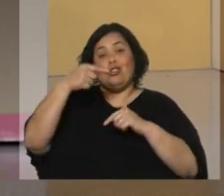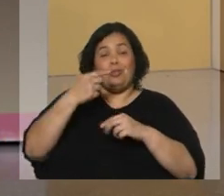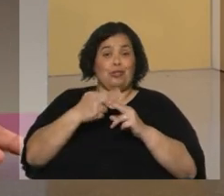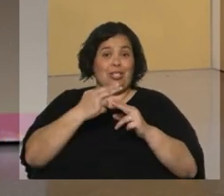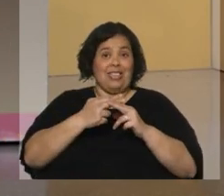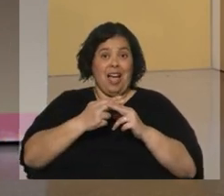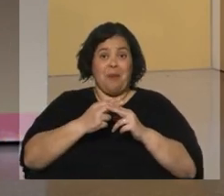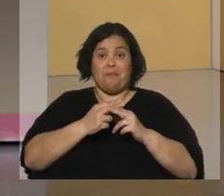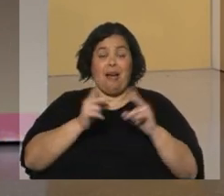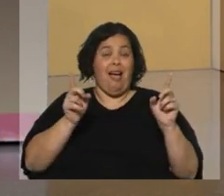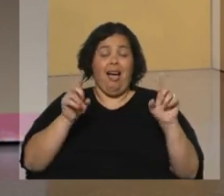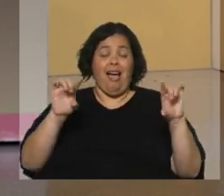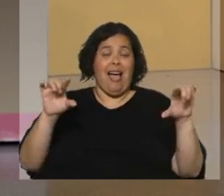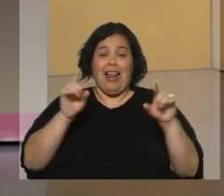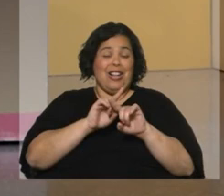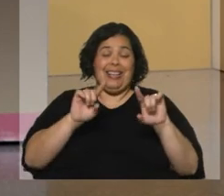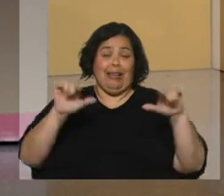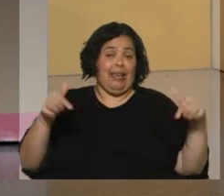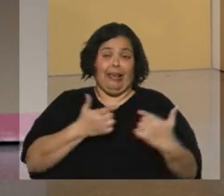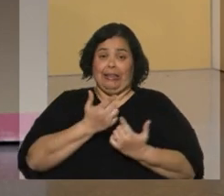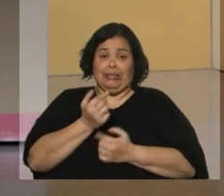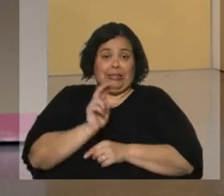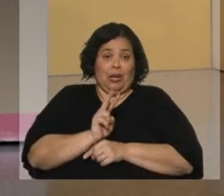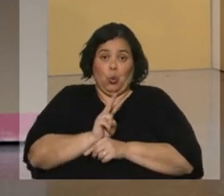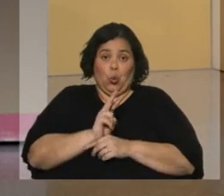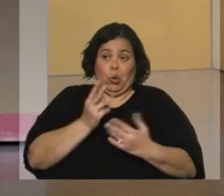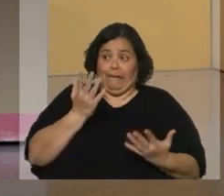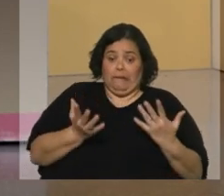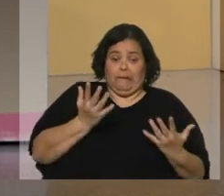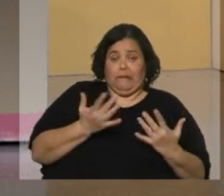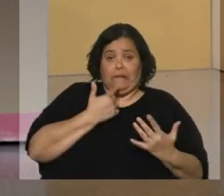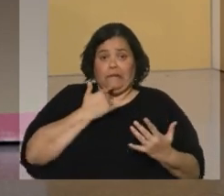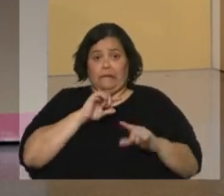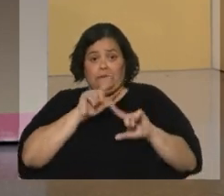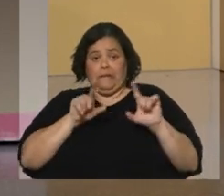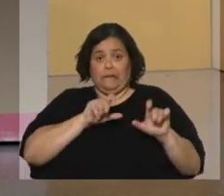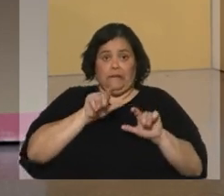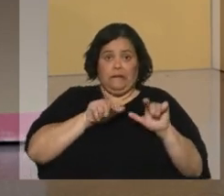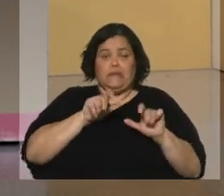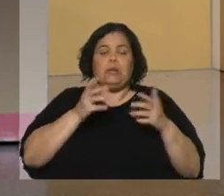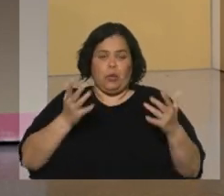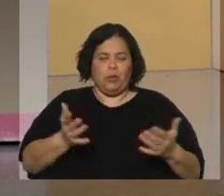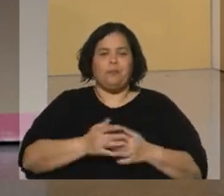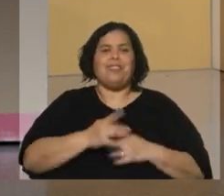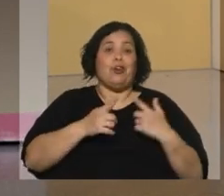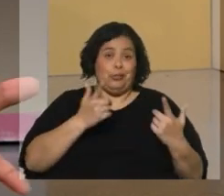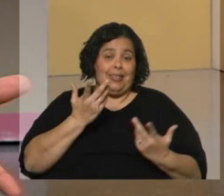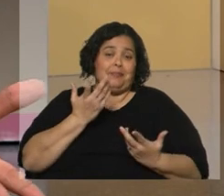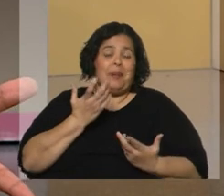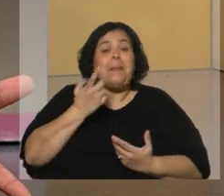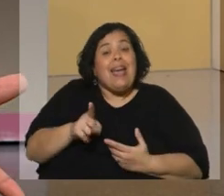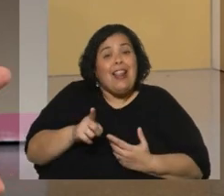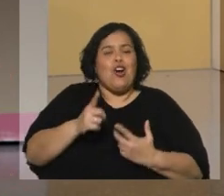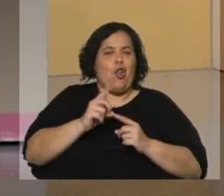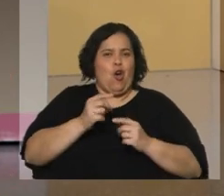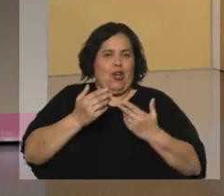es esto mismo sí un montón de cosas que tienen que ver con las sombras no tanto con las luces es en el movie todavía no se estrenó y ya